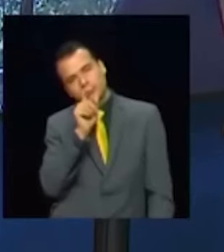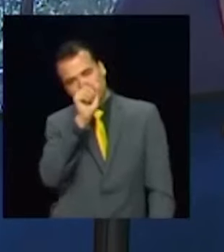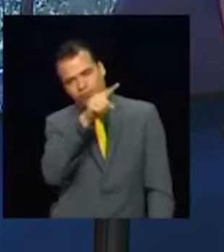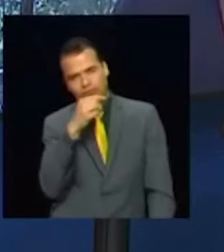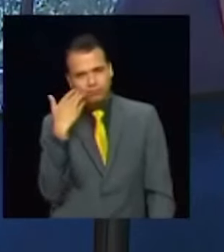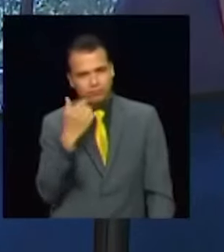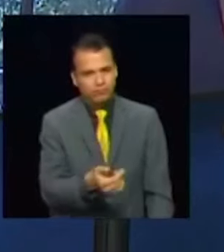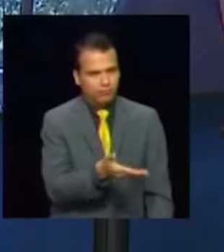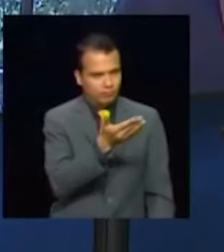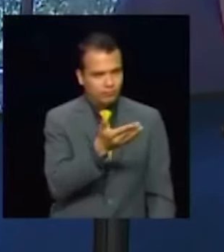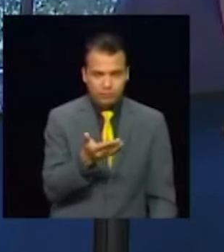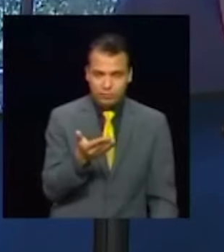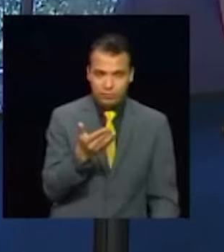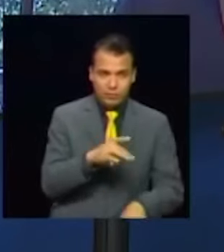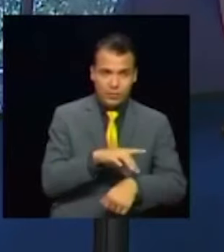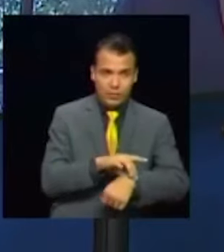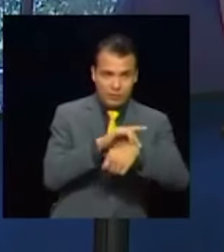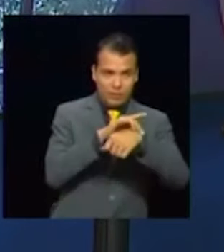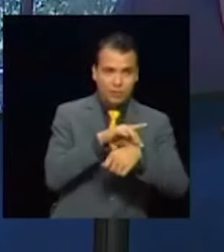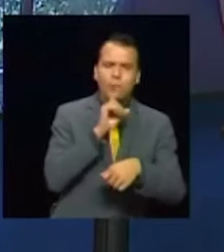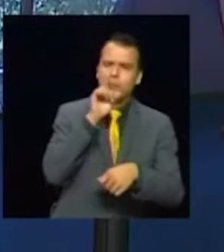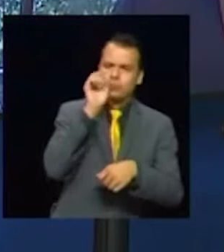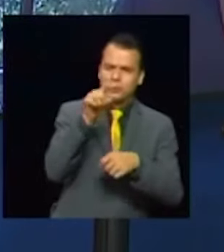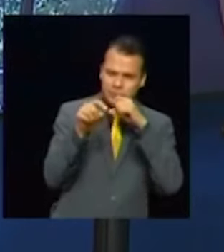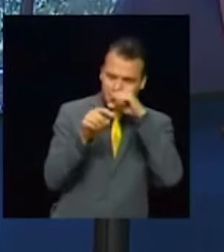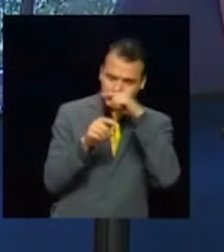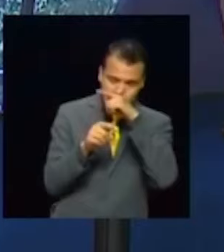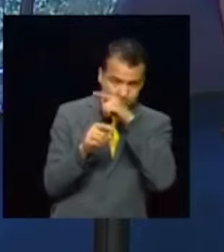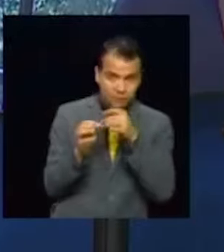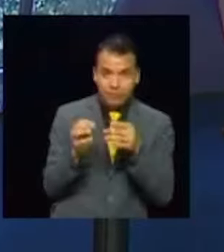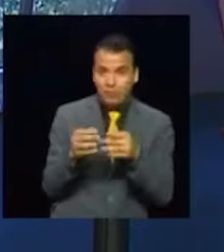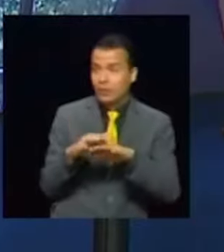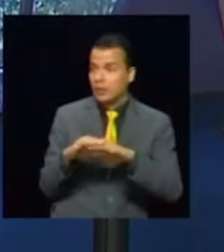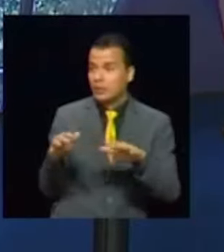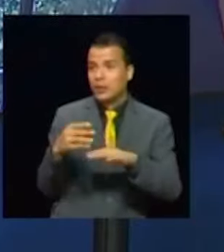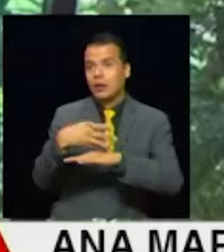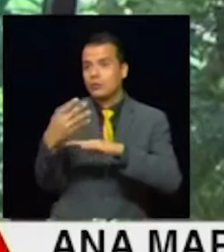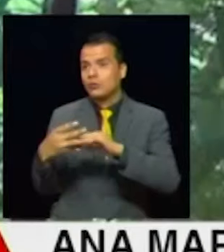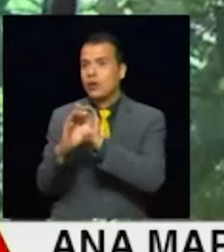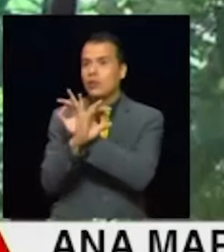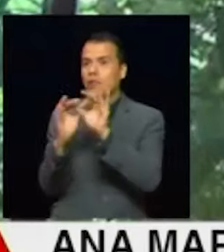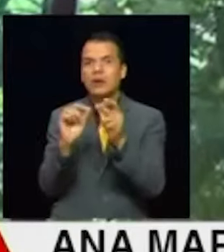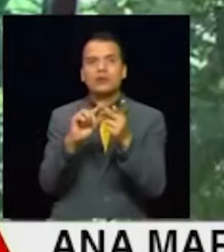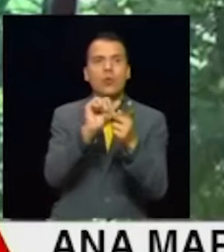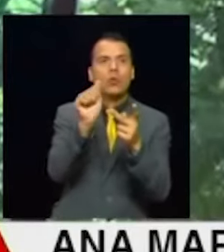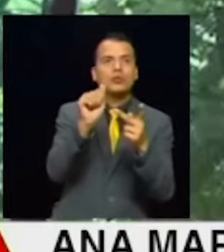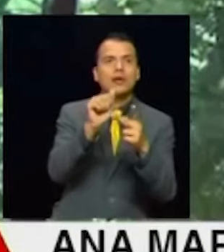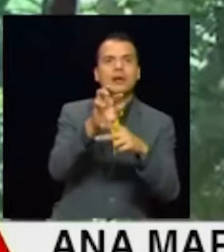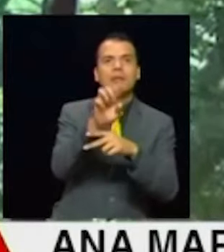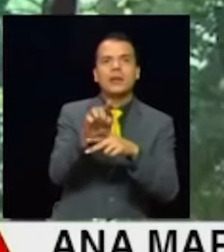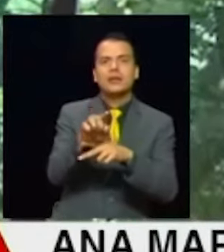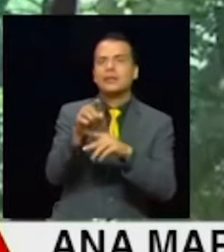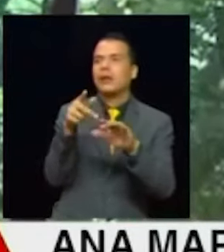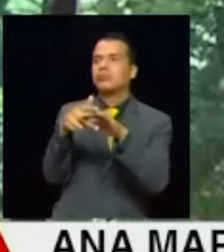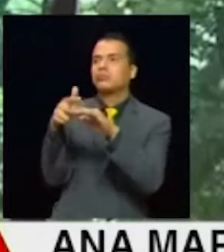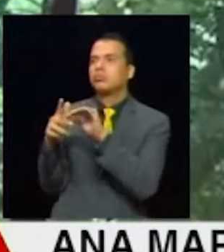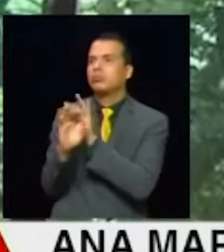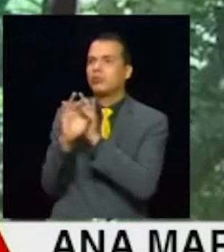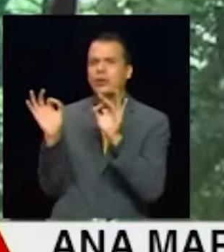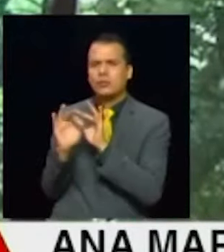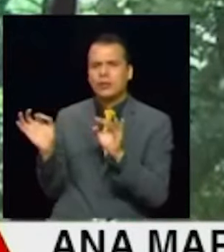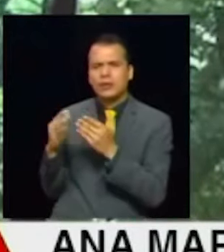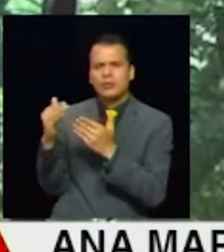y quiero proponerle que lo hagamos al revés. ¿Dónde va a terminar todo esto, doctora Ana María? Bueno, buenas noches para ustedes, todos